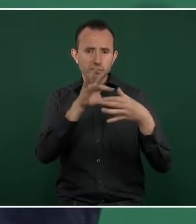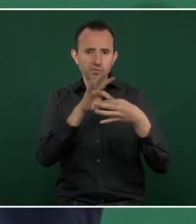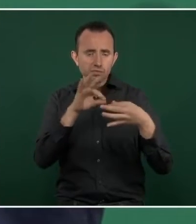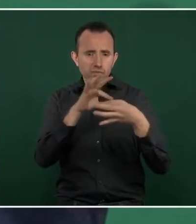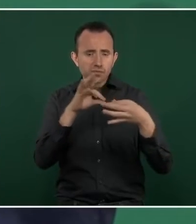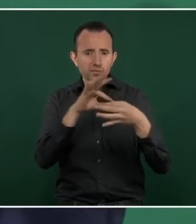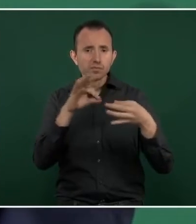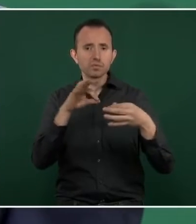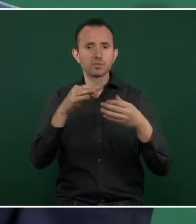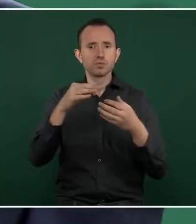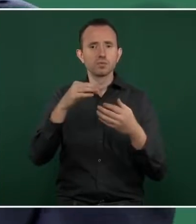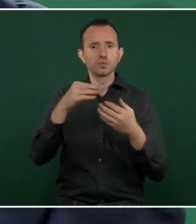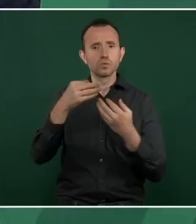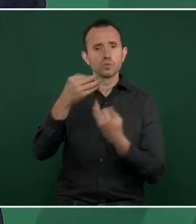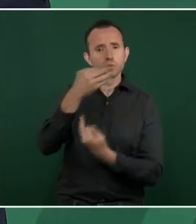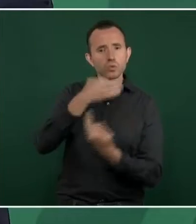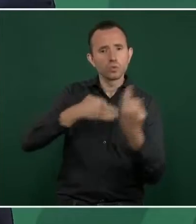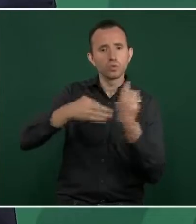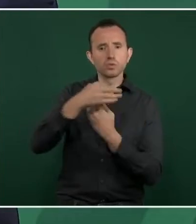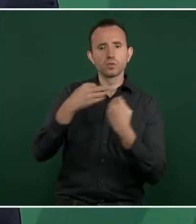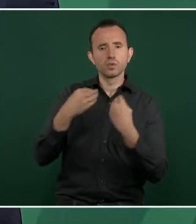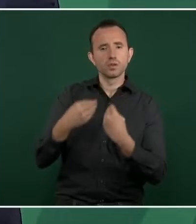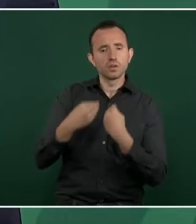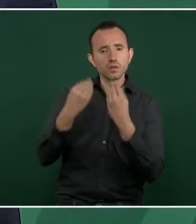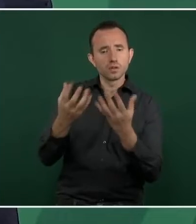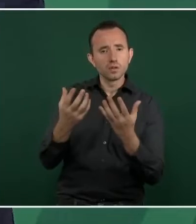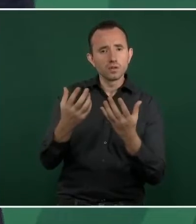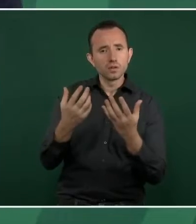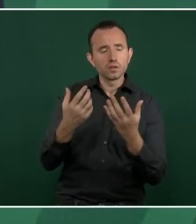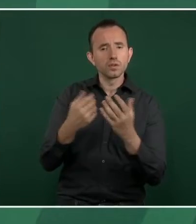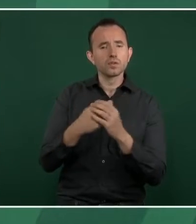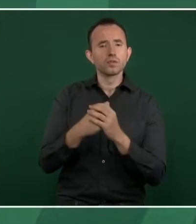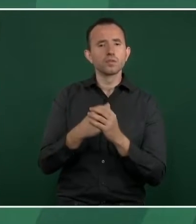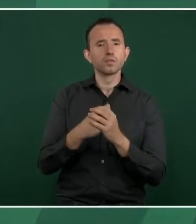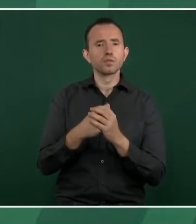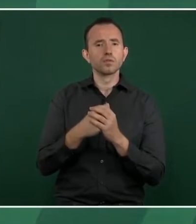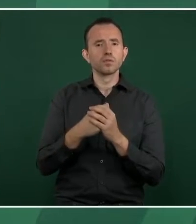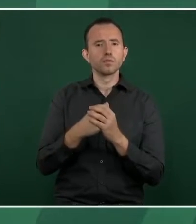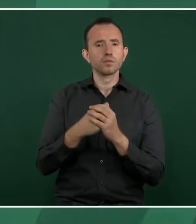y dar todas las facilidades para que se vaya al fondo,